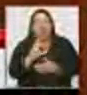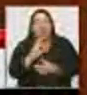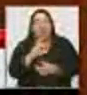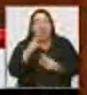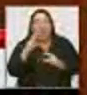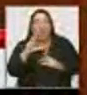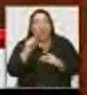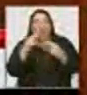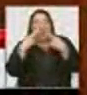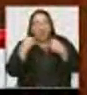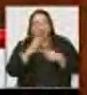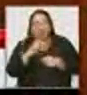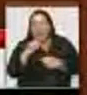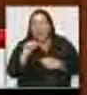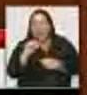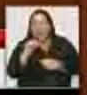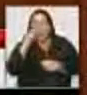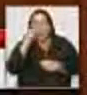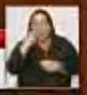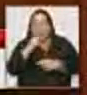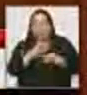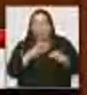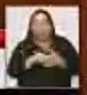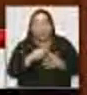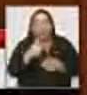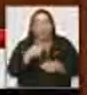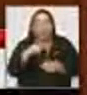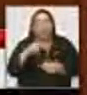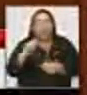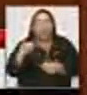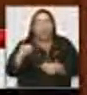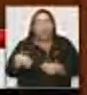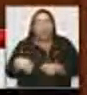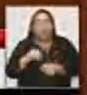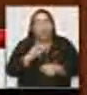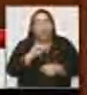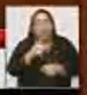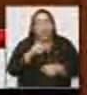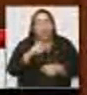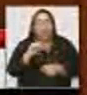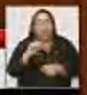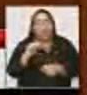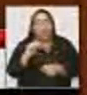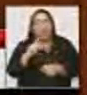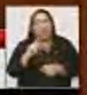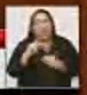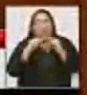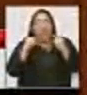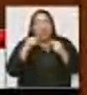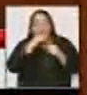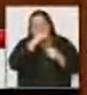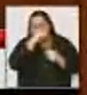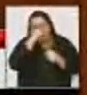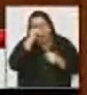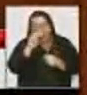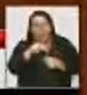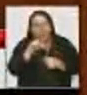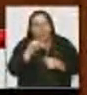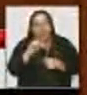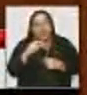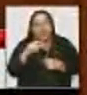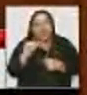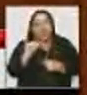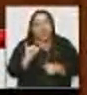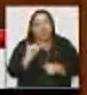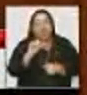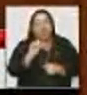Puno, en los que participaron los pueblos Aguajún, Jarabut, Quechuas, Machilengas, Yanesha y